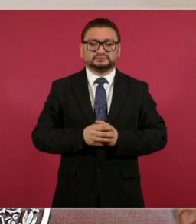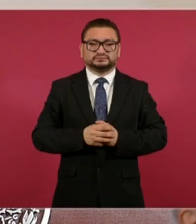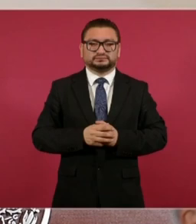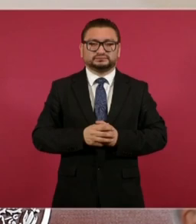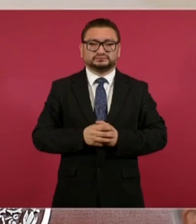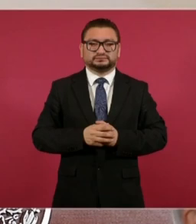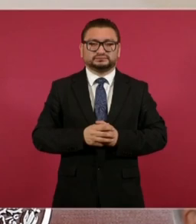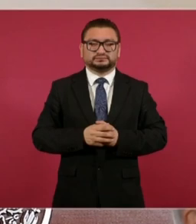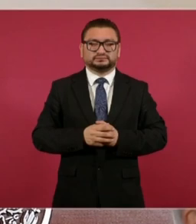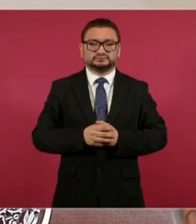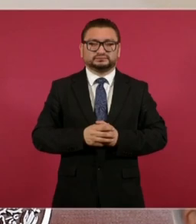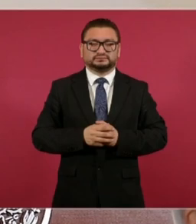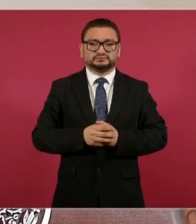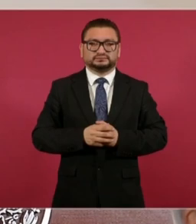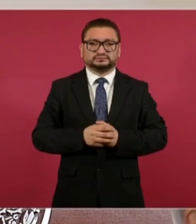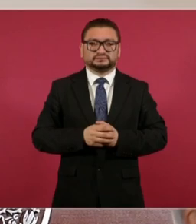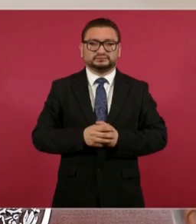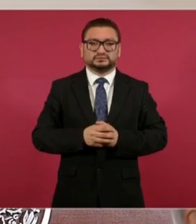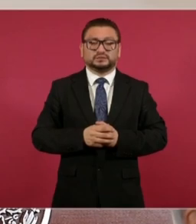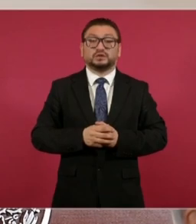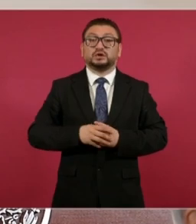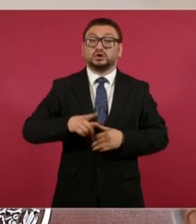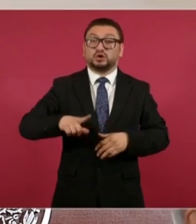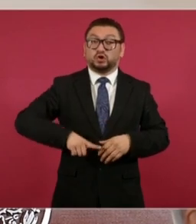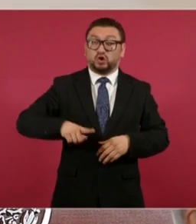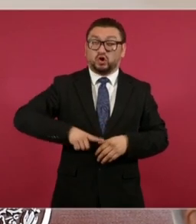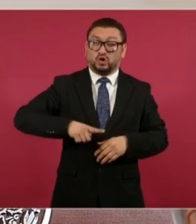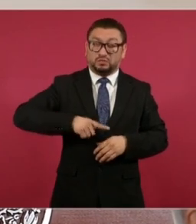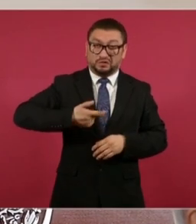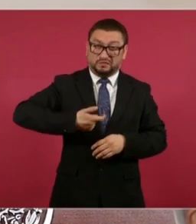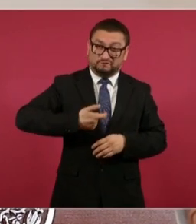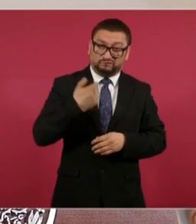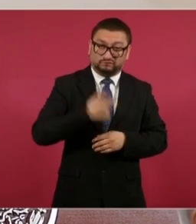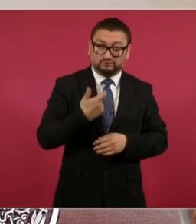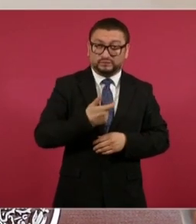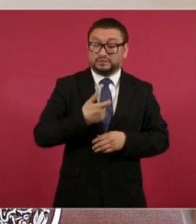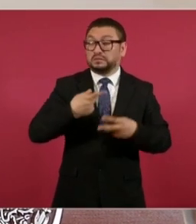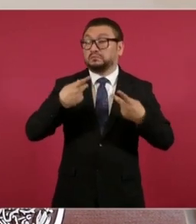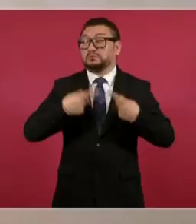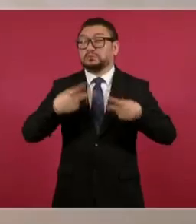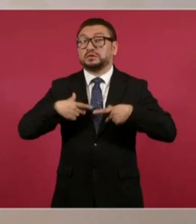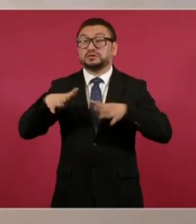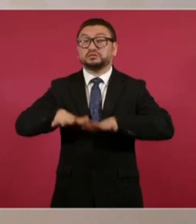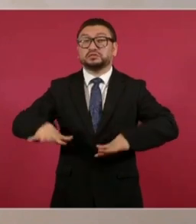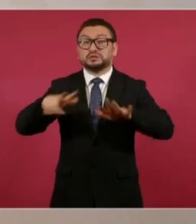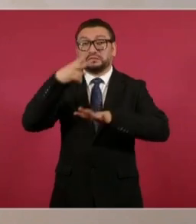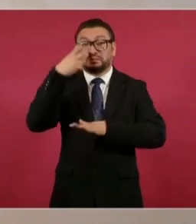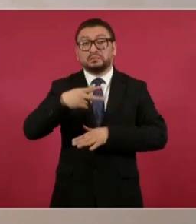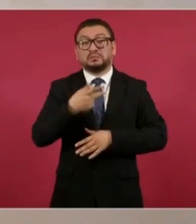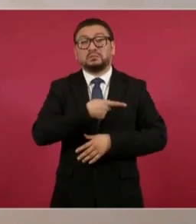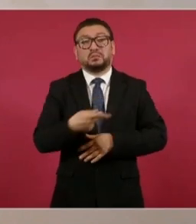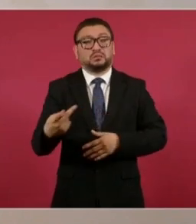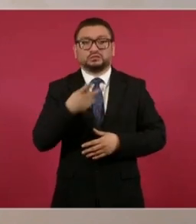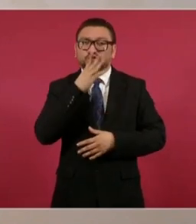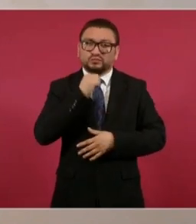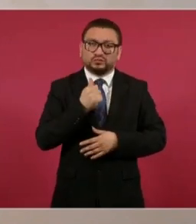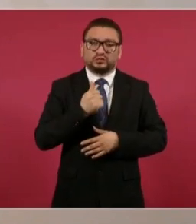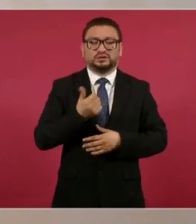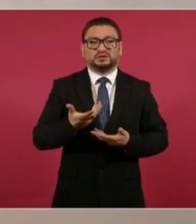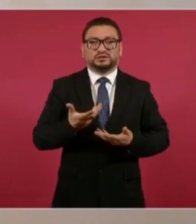decía y no puede haber gobierno rico con pueblo pobre antes el gobierno